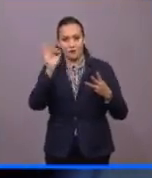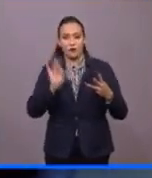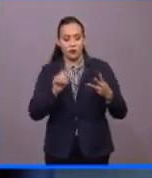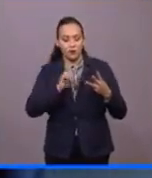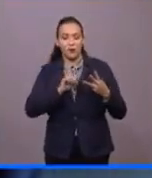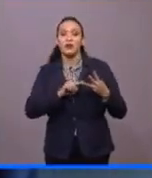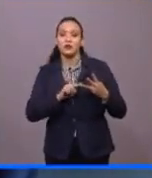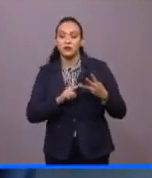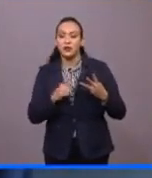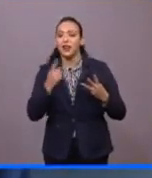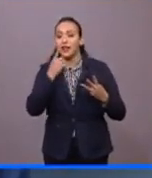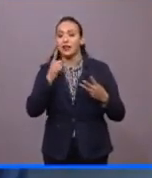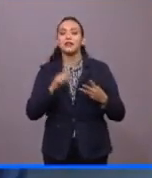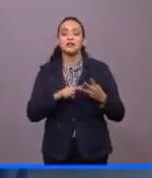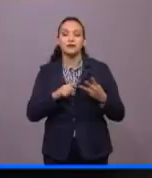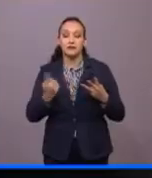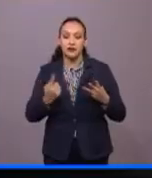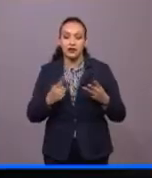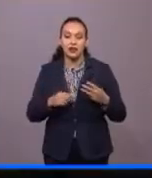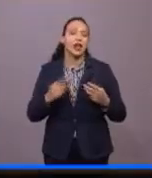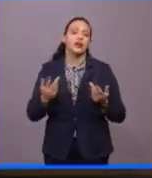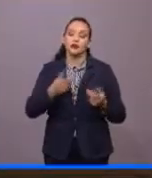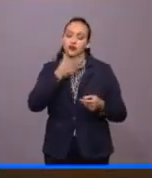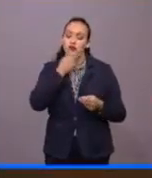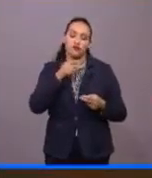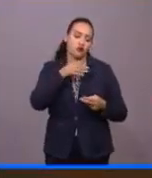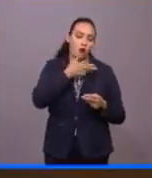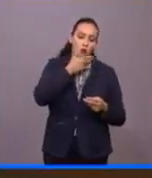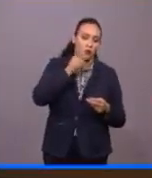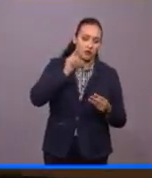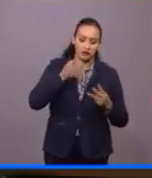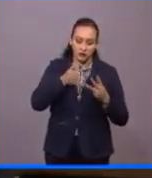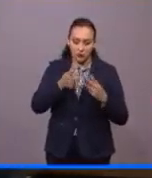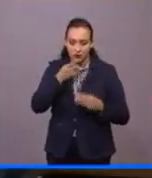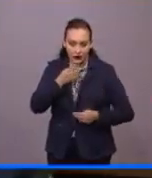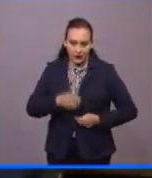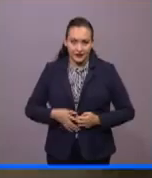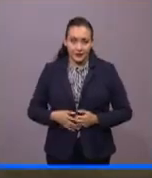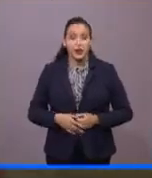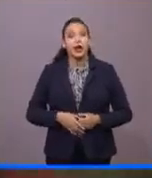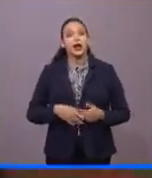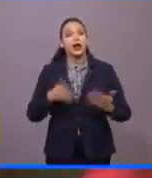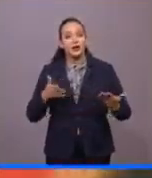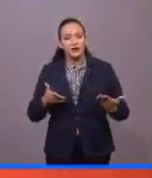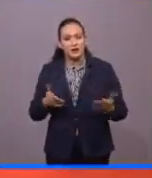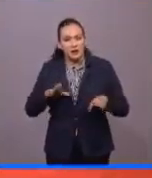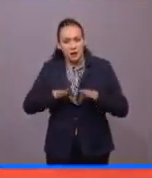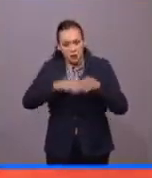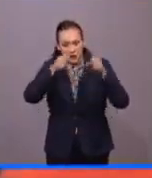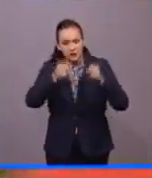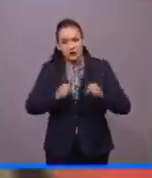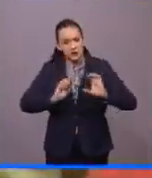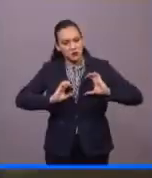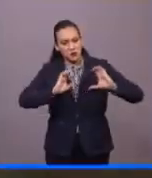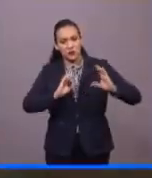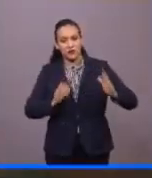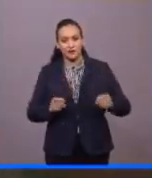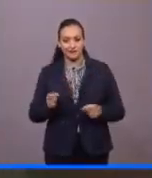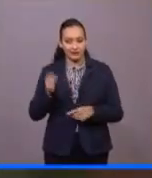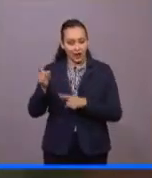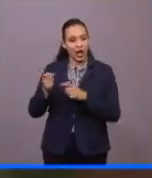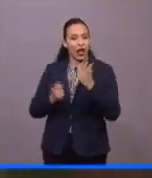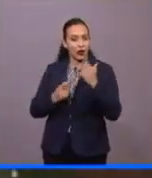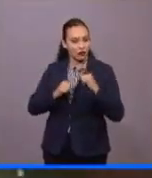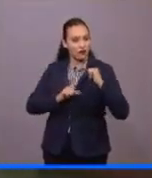5.34% se reportaron sin condición de género. Elementos de seguridad son los principales responsables de este